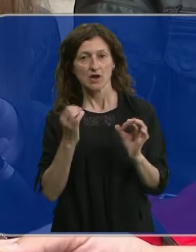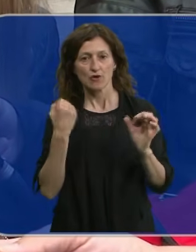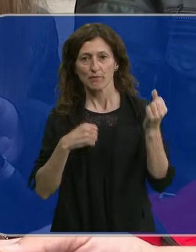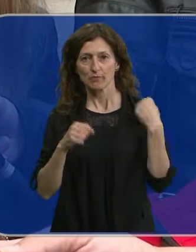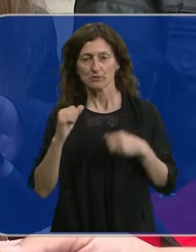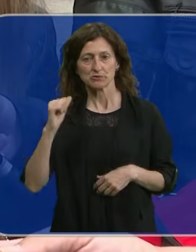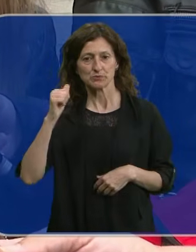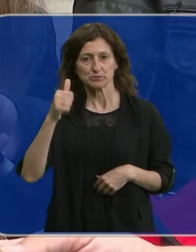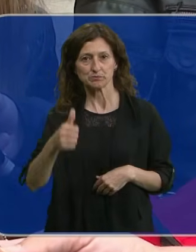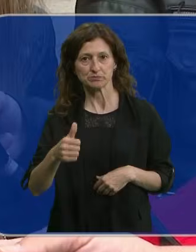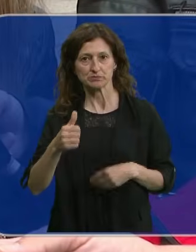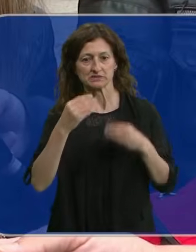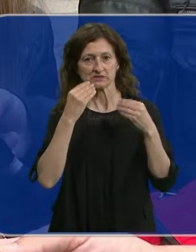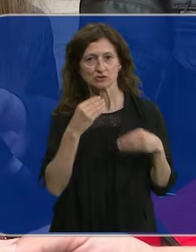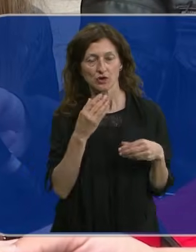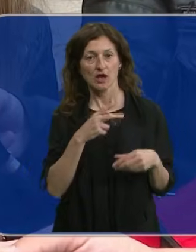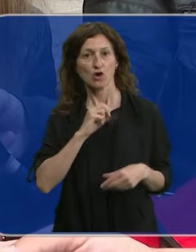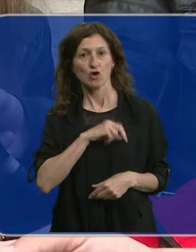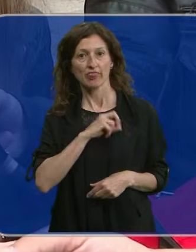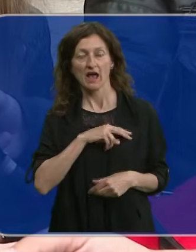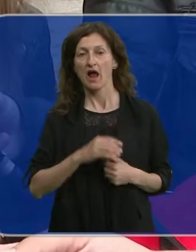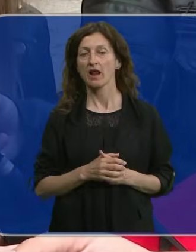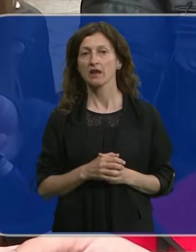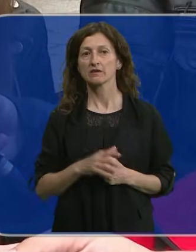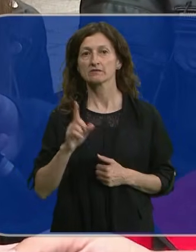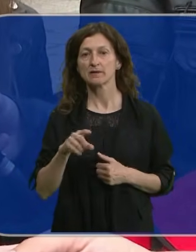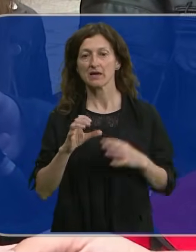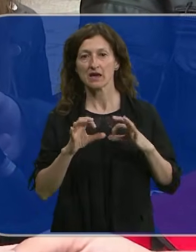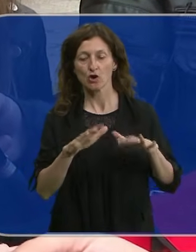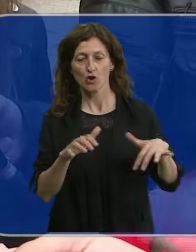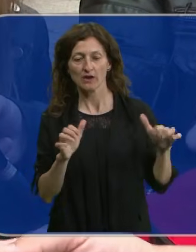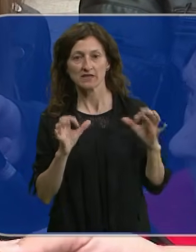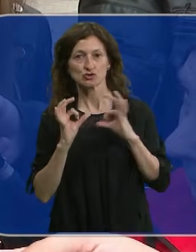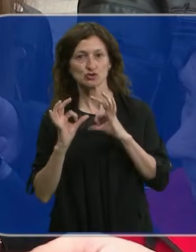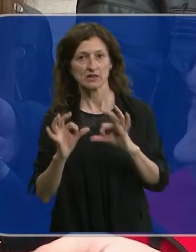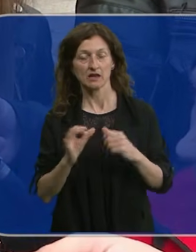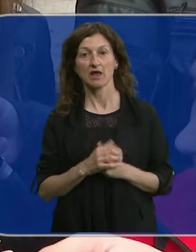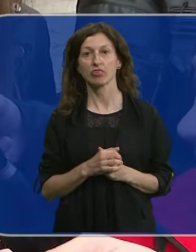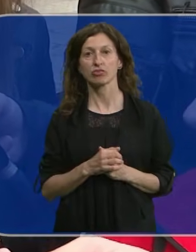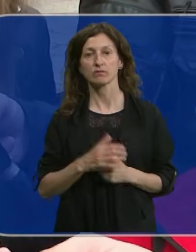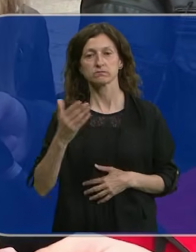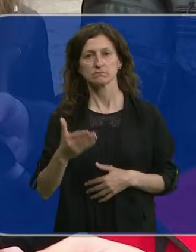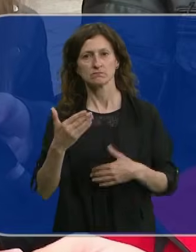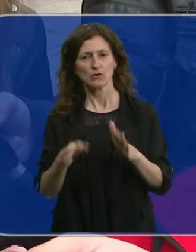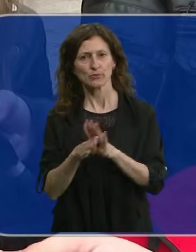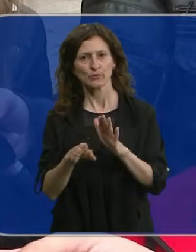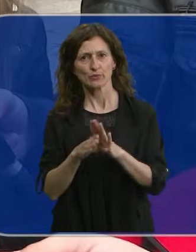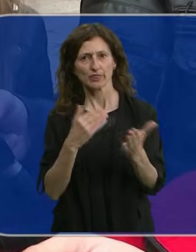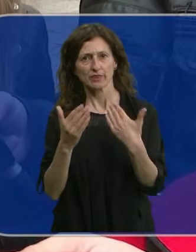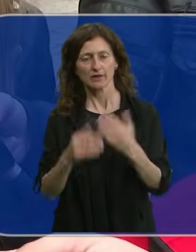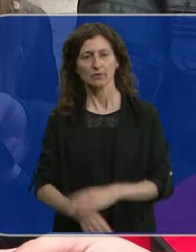lo largo de mi trayectoria como concejal, también en el Congreso y en el Senado, y yo creo que es fundamental mantenerla